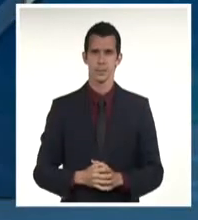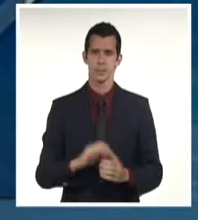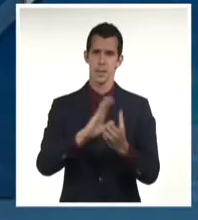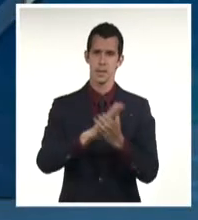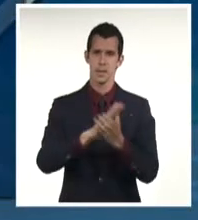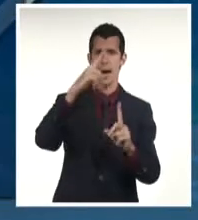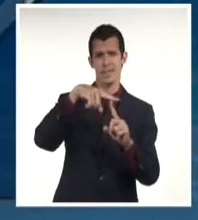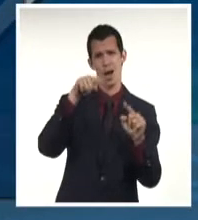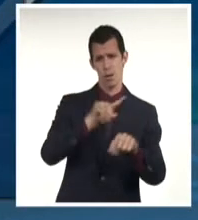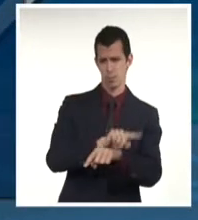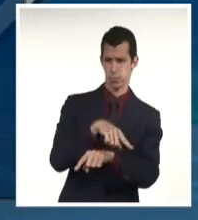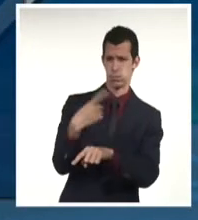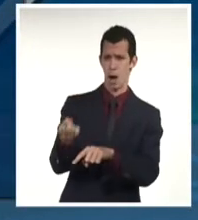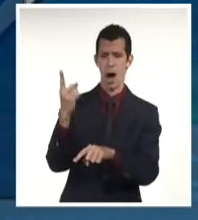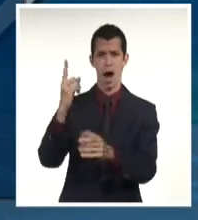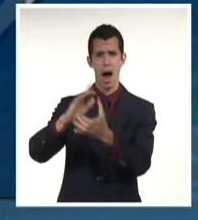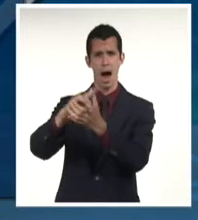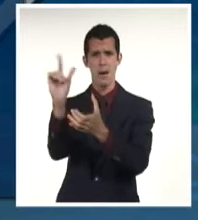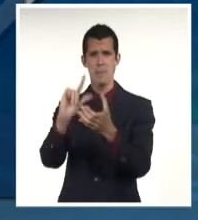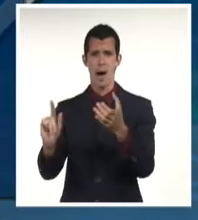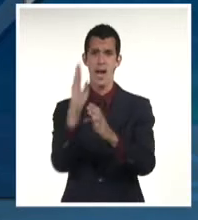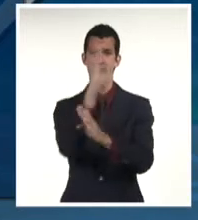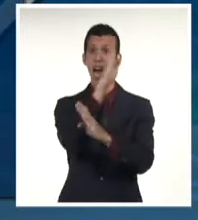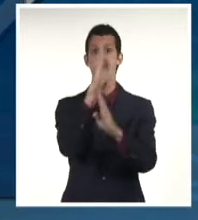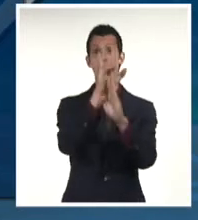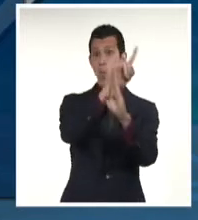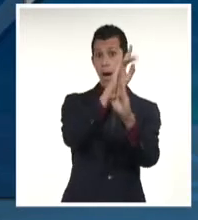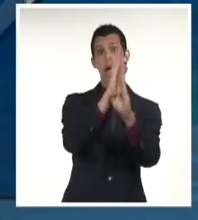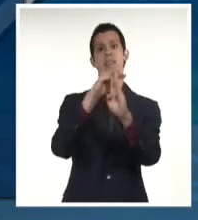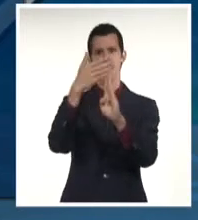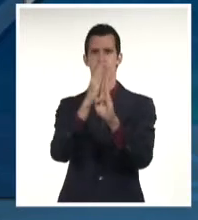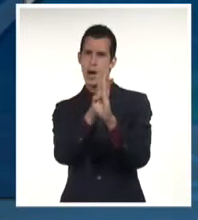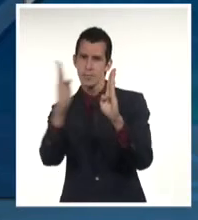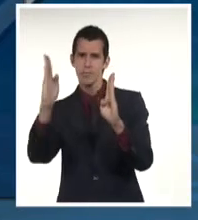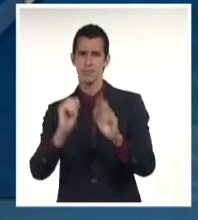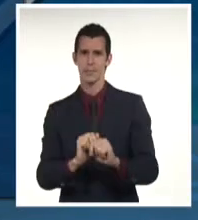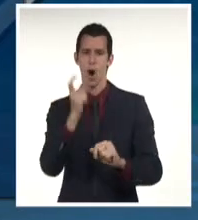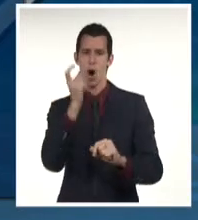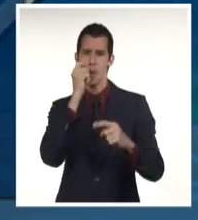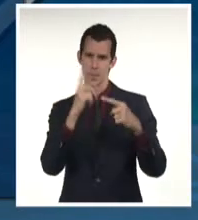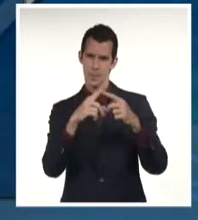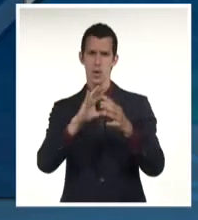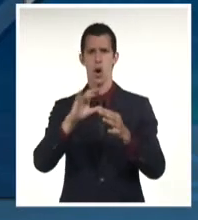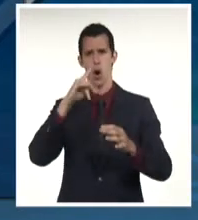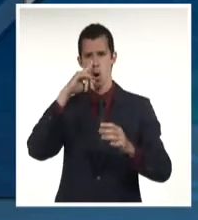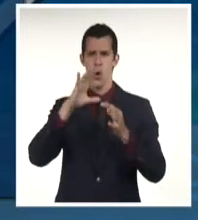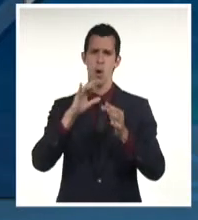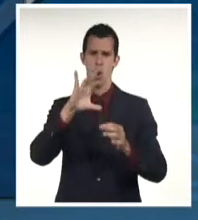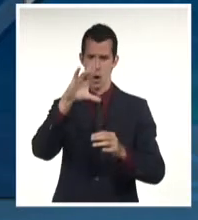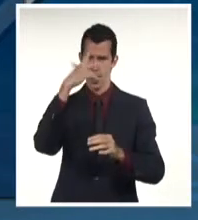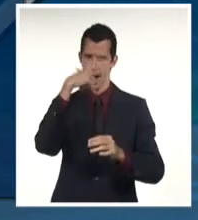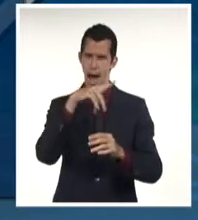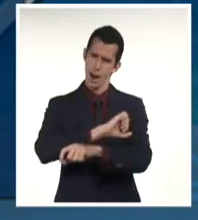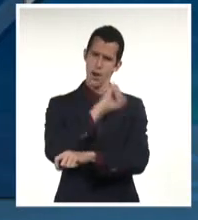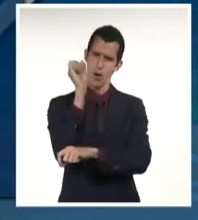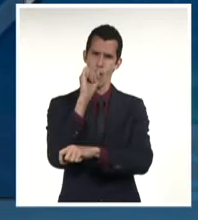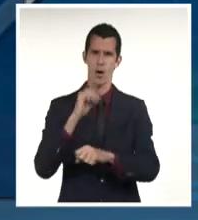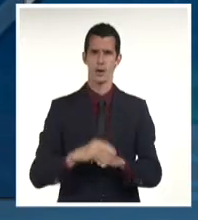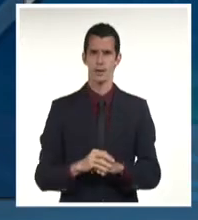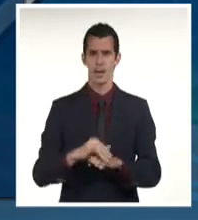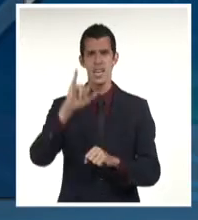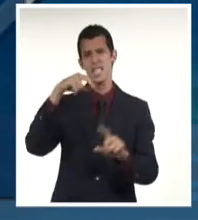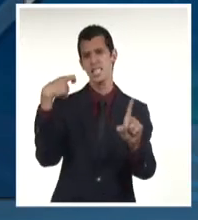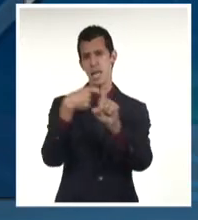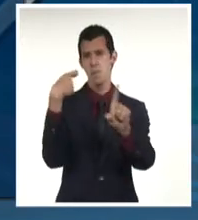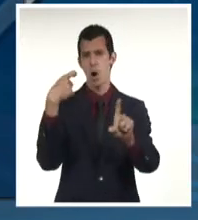hoy a Mayabeque en extra inning. El zurdo Ariel Góngora se llevó el éxito ante los Huracanes con un excelente relevo de 5 entradas donde propinó 6 ponches